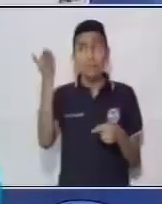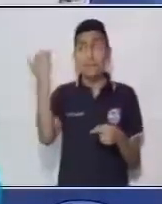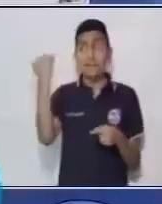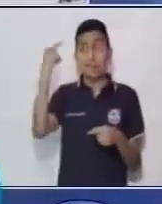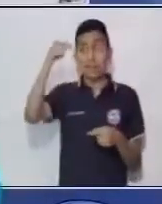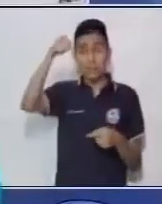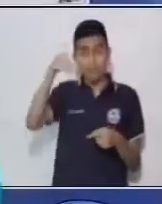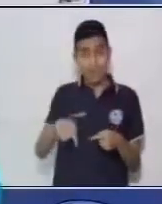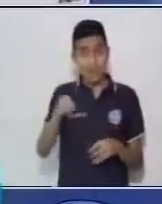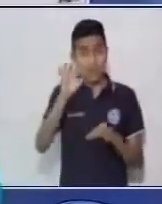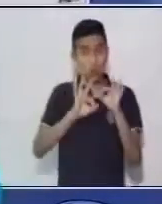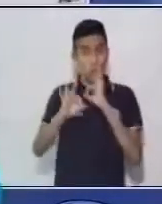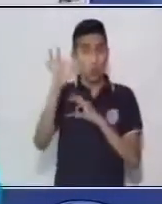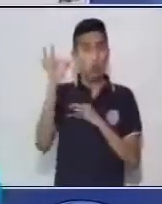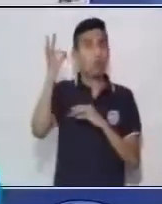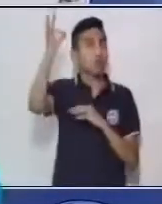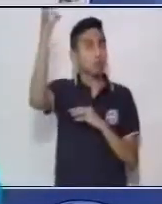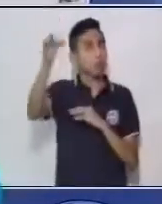o futuro?